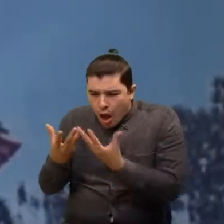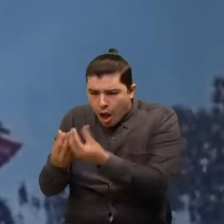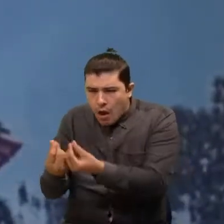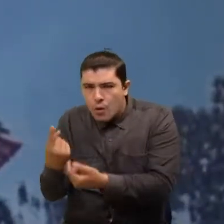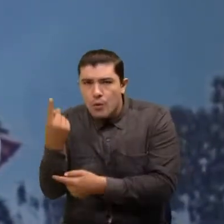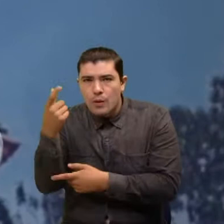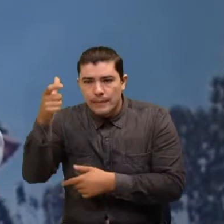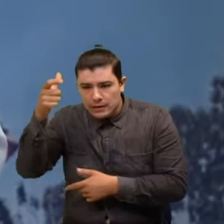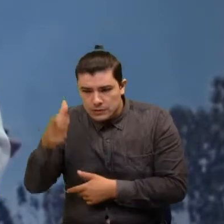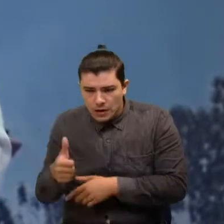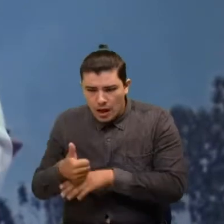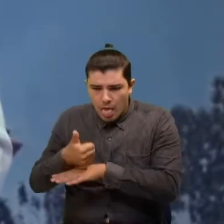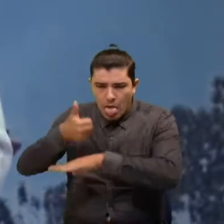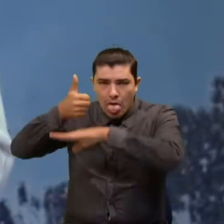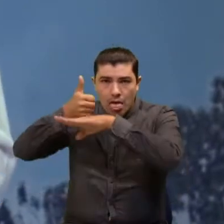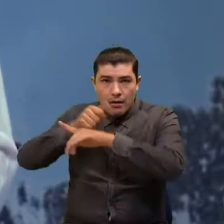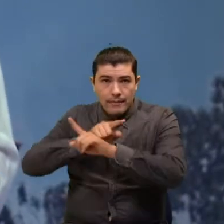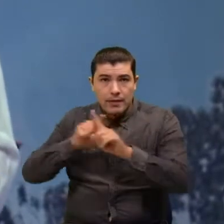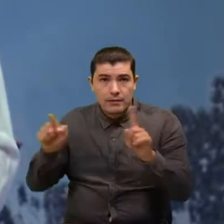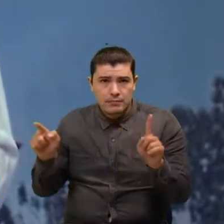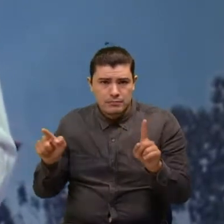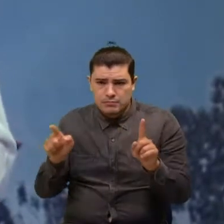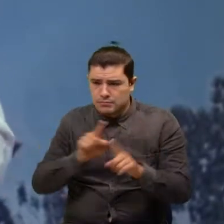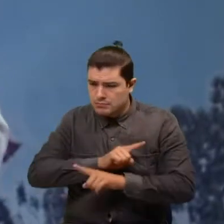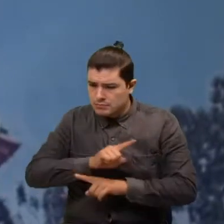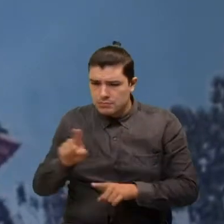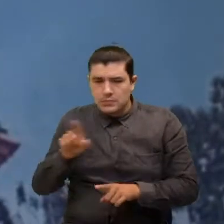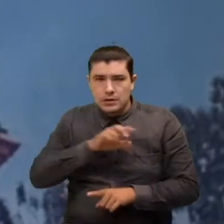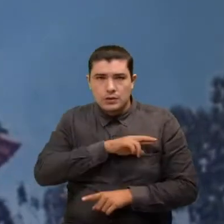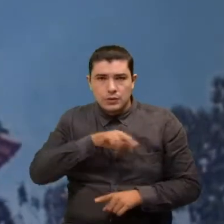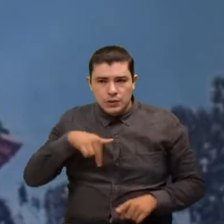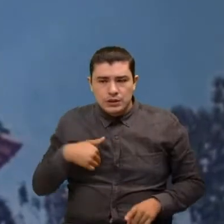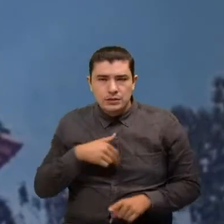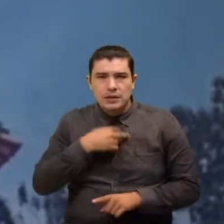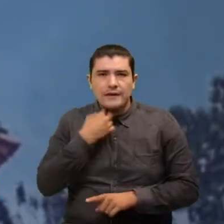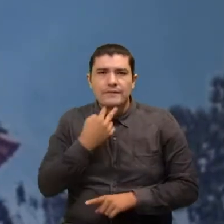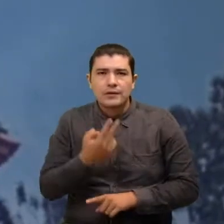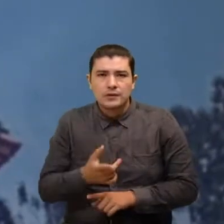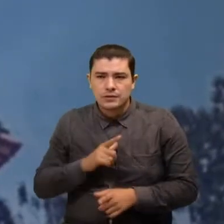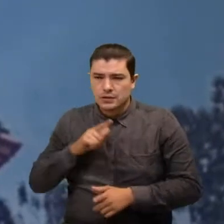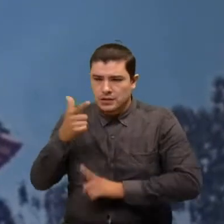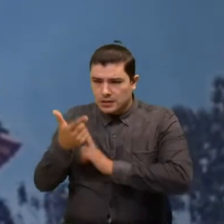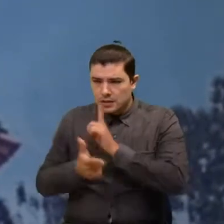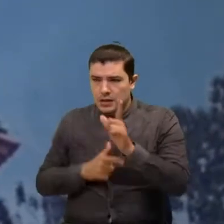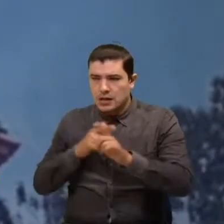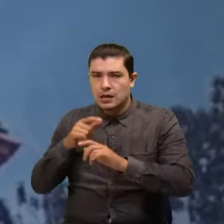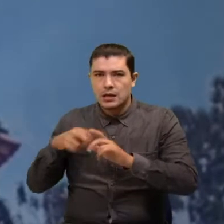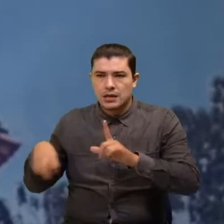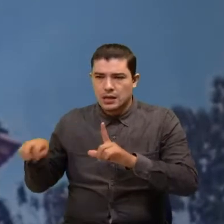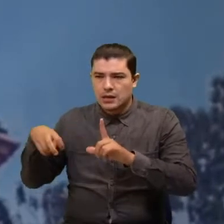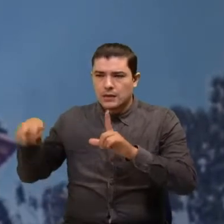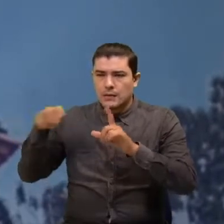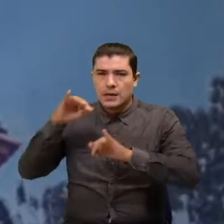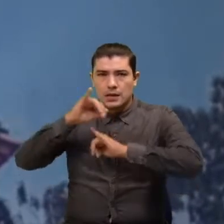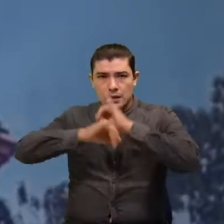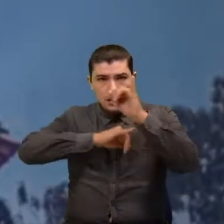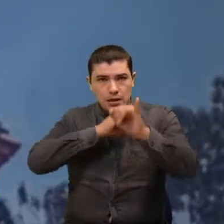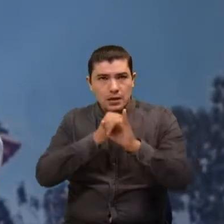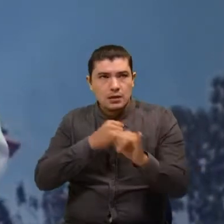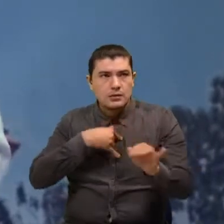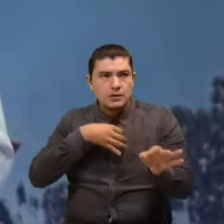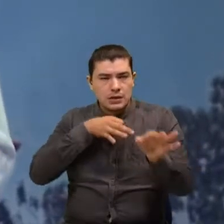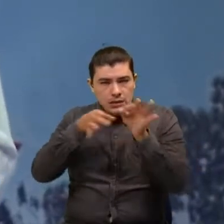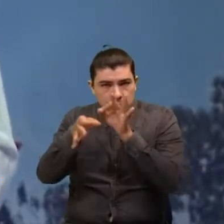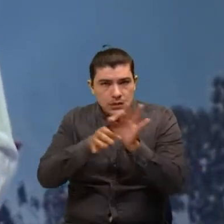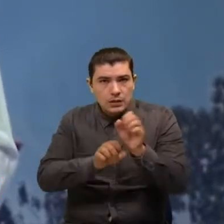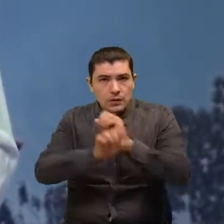persona y nunca dejaremos de levantar nuestra voz en todas las instancias internacionales porque yo quiero dejar claro que